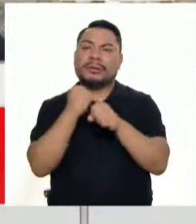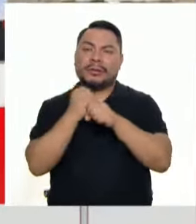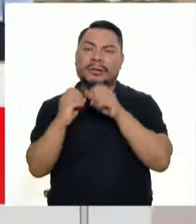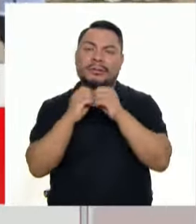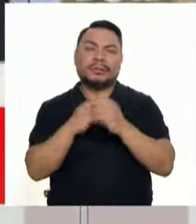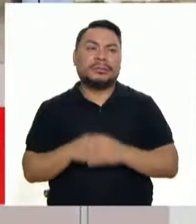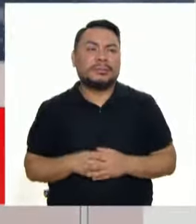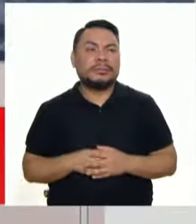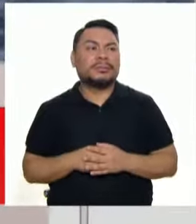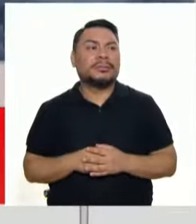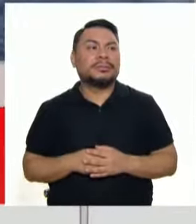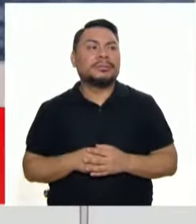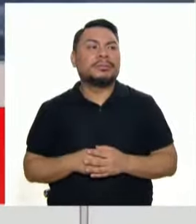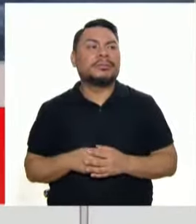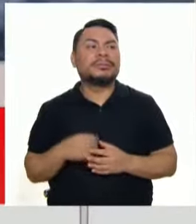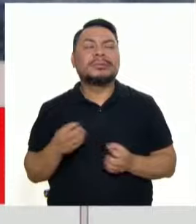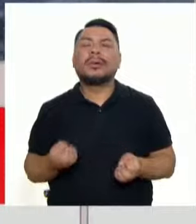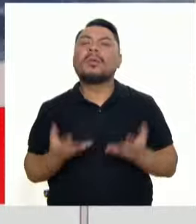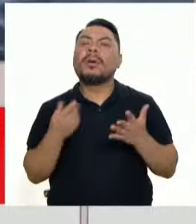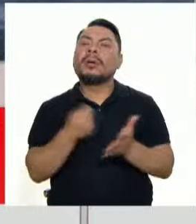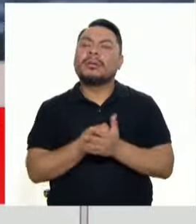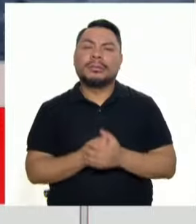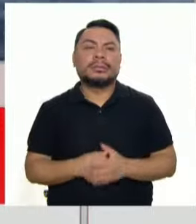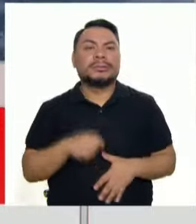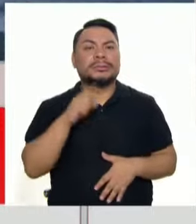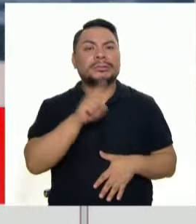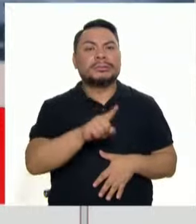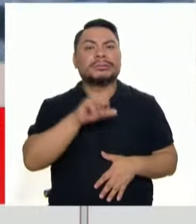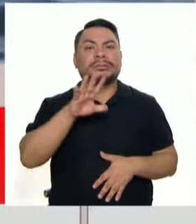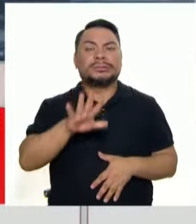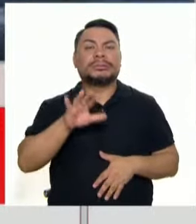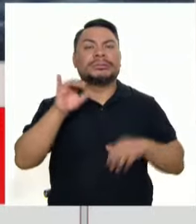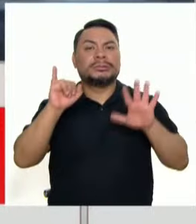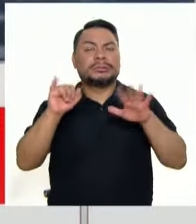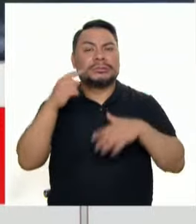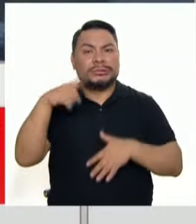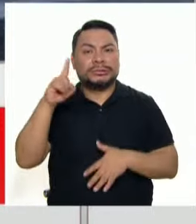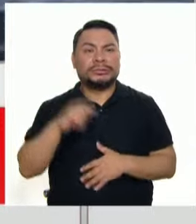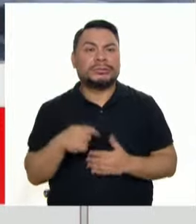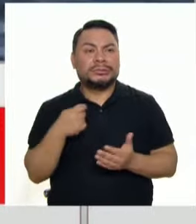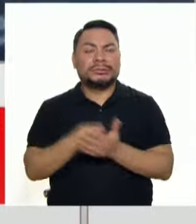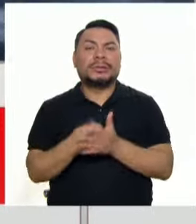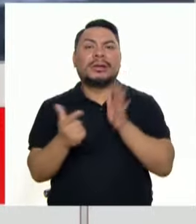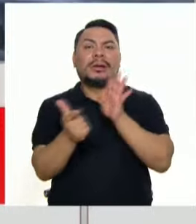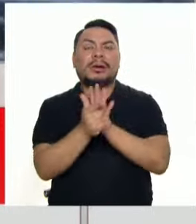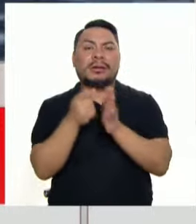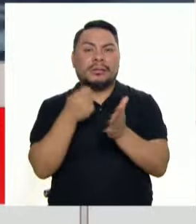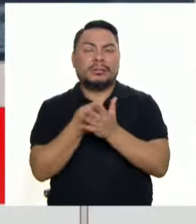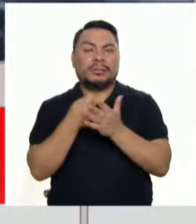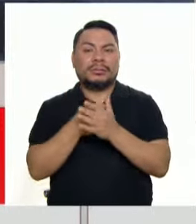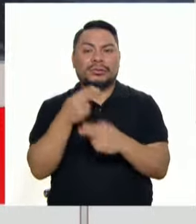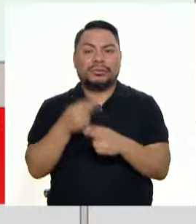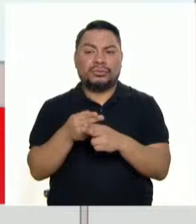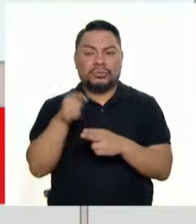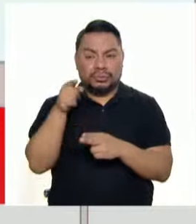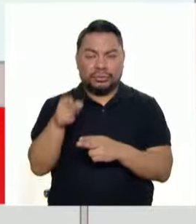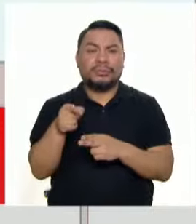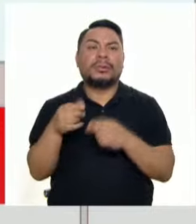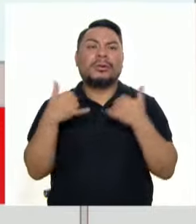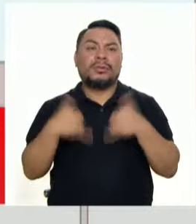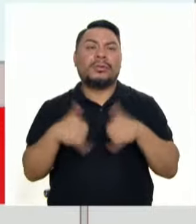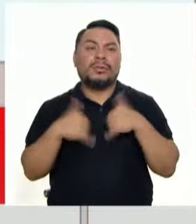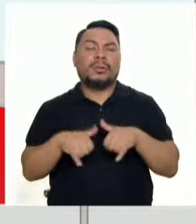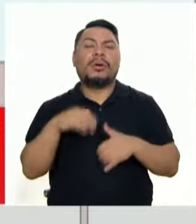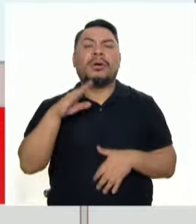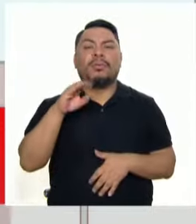¿Se conoce cuál es la inversión? Eso. Mire, son 156 millones mediante la ley de presupuesto con nombre propio para los